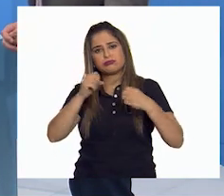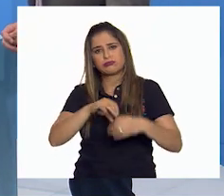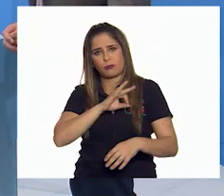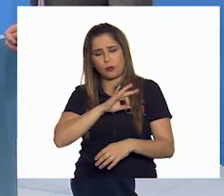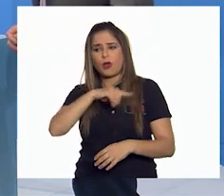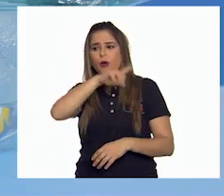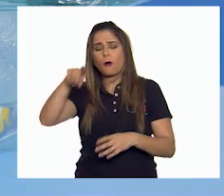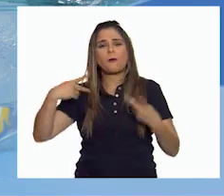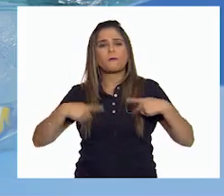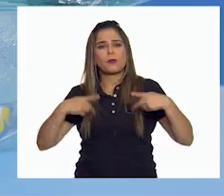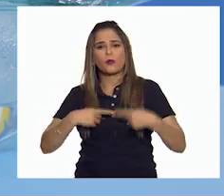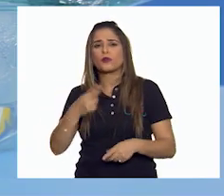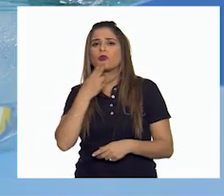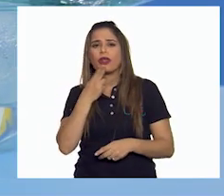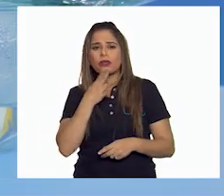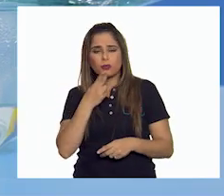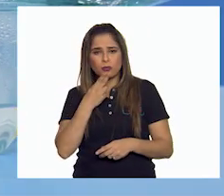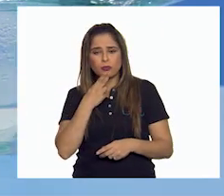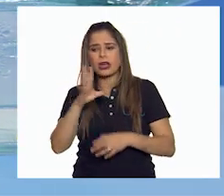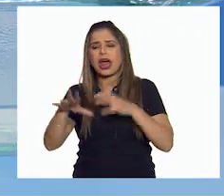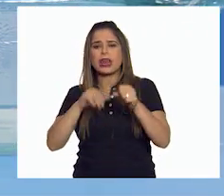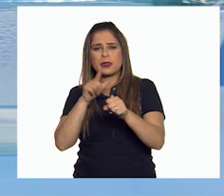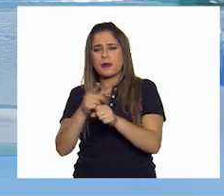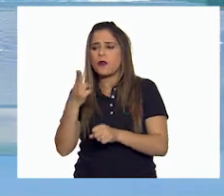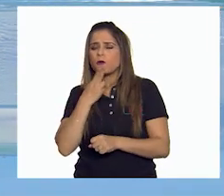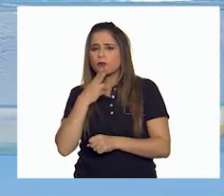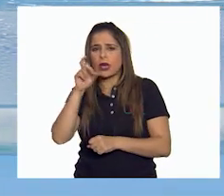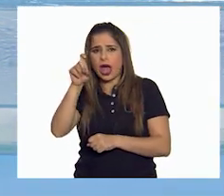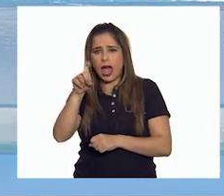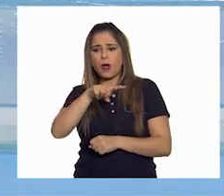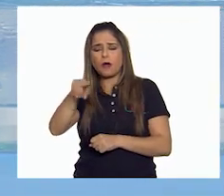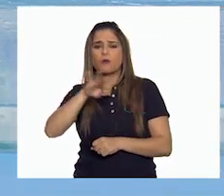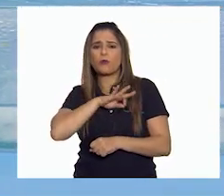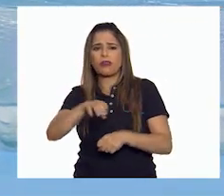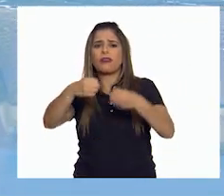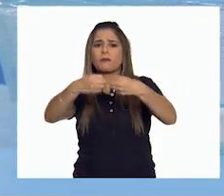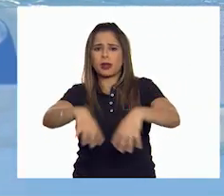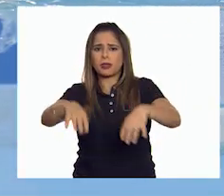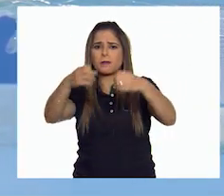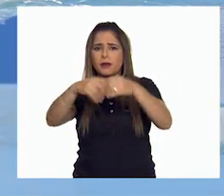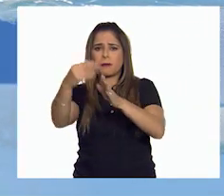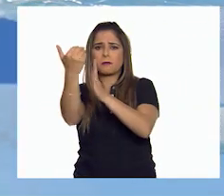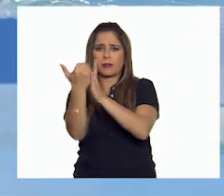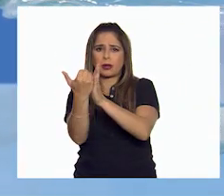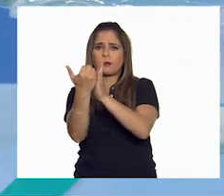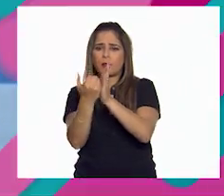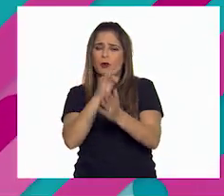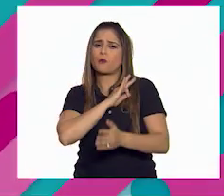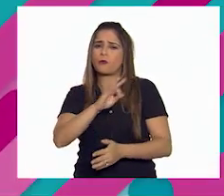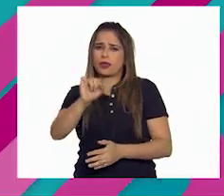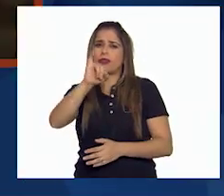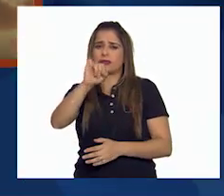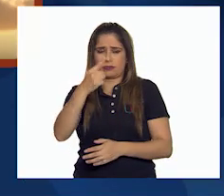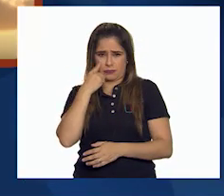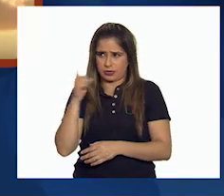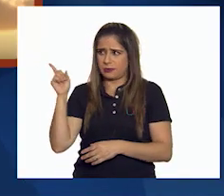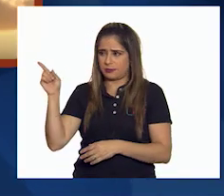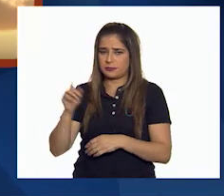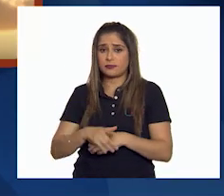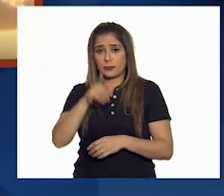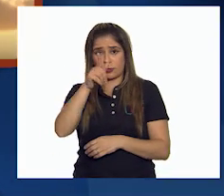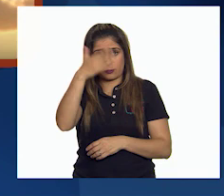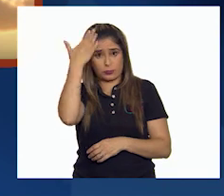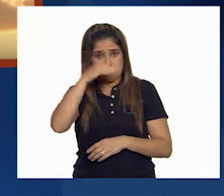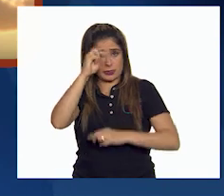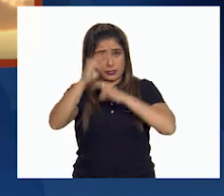y los demás seres vivos sí puede desperdiciarse. Para comprenderlo mejor, vamos a ver el siguiente video. ¿Sabías que el planeta